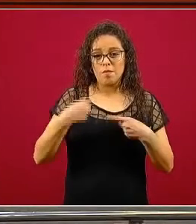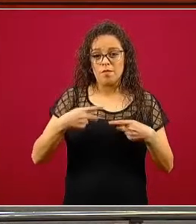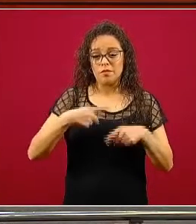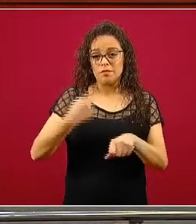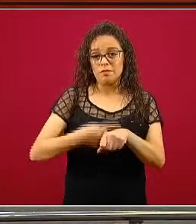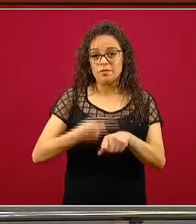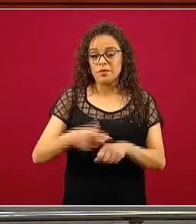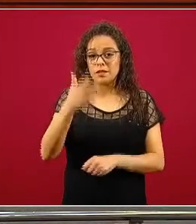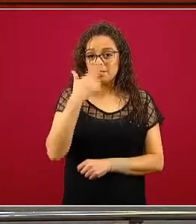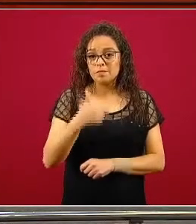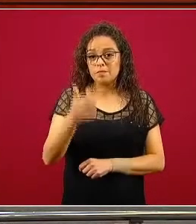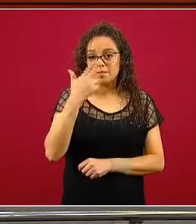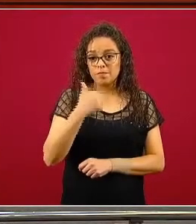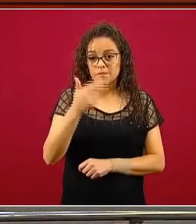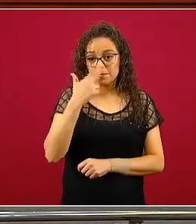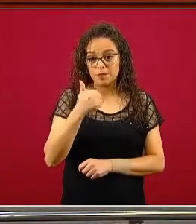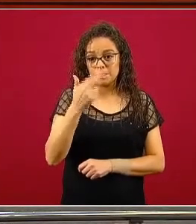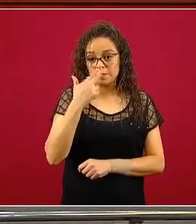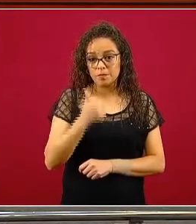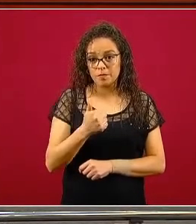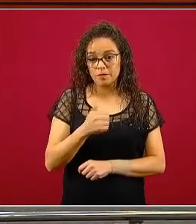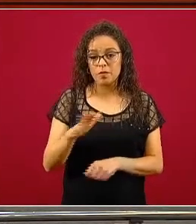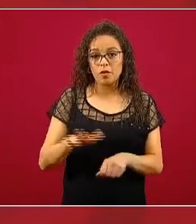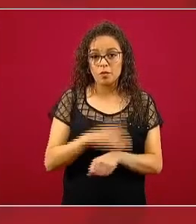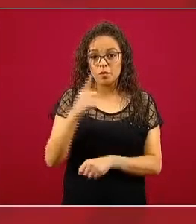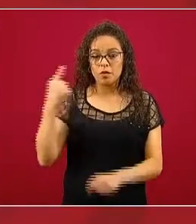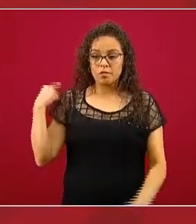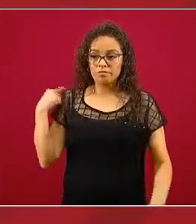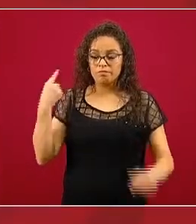una y otra vez, 40 años de una mala nutrición,